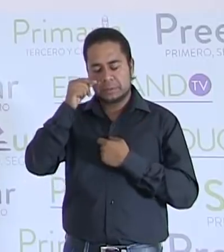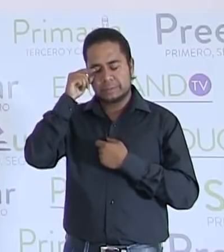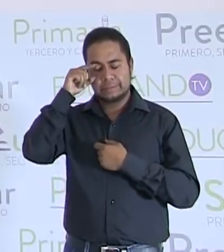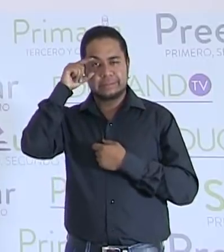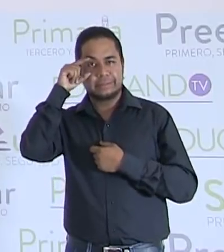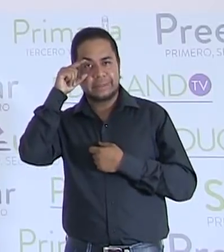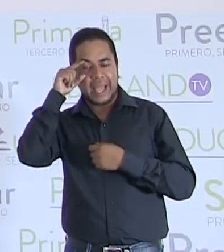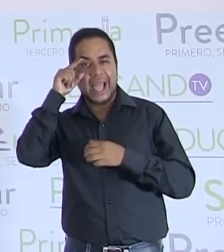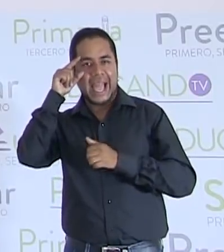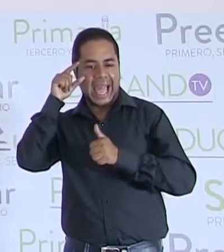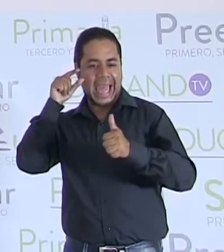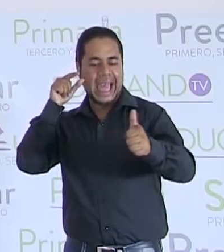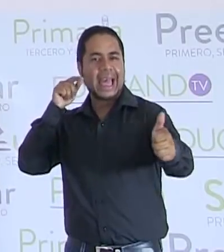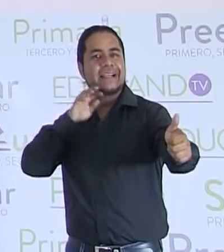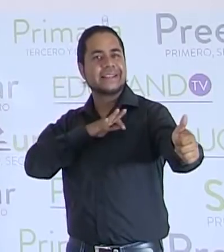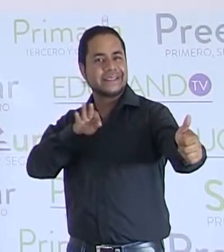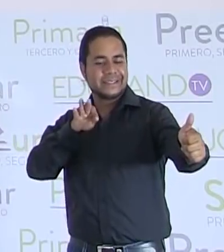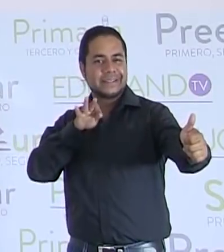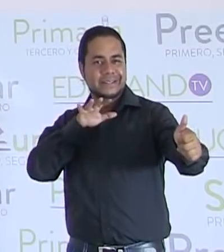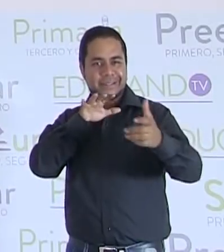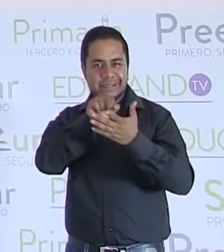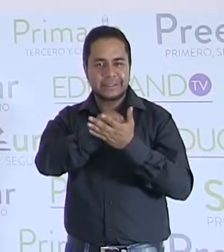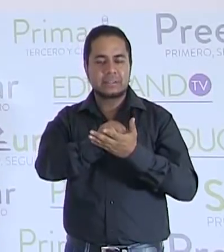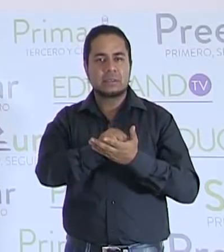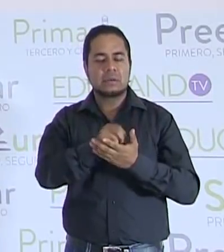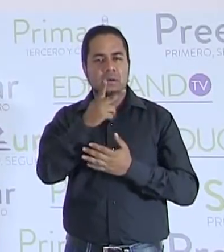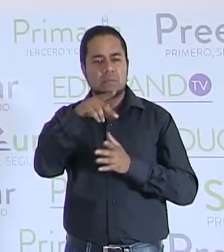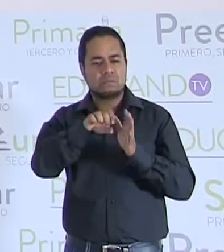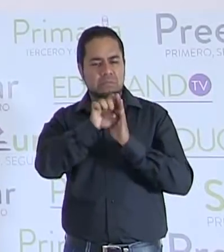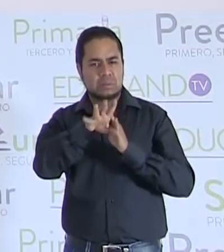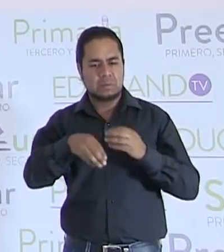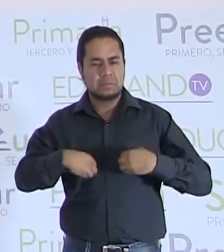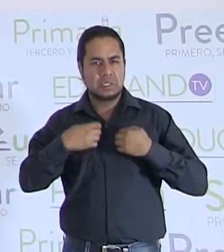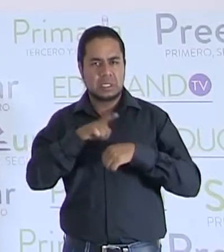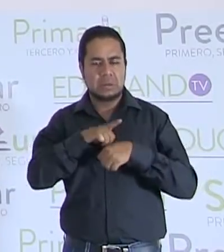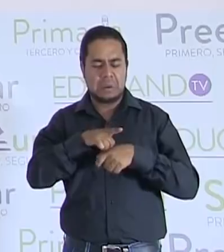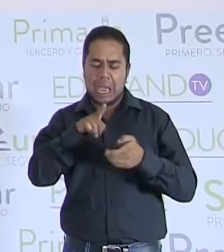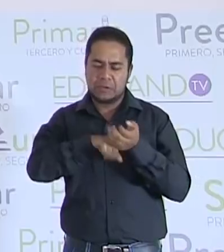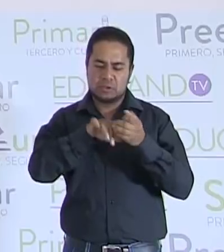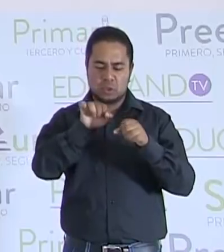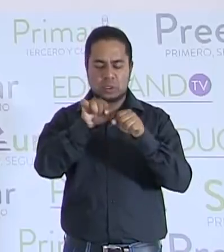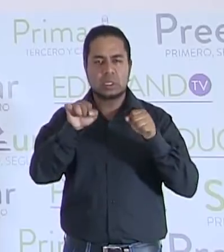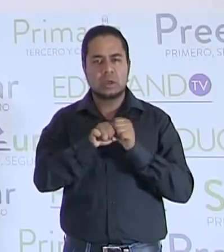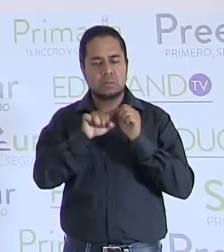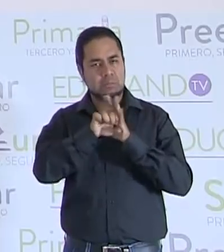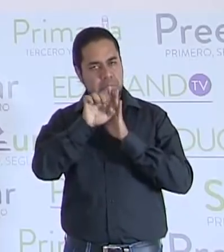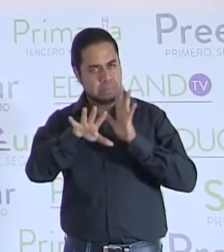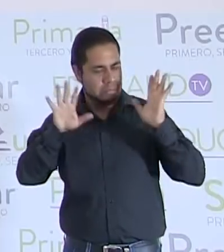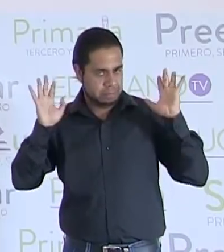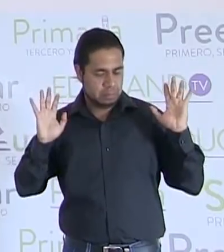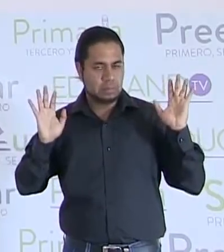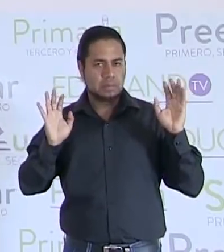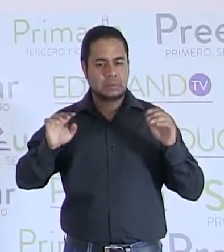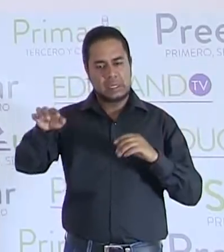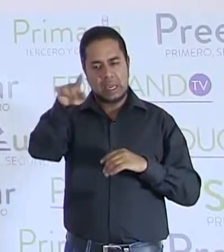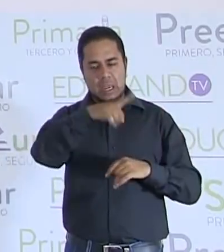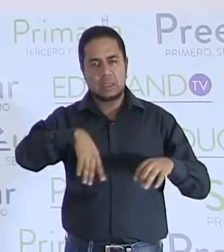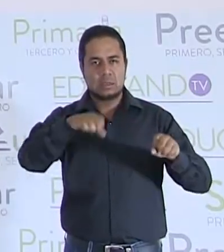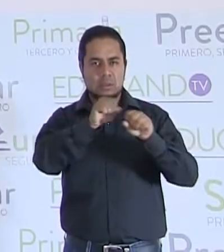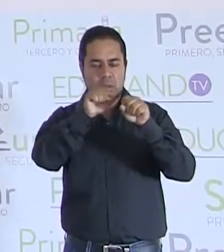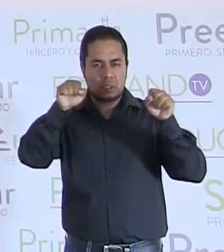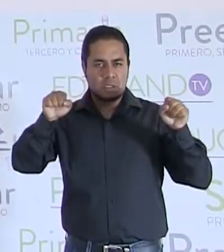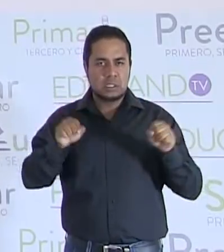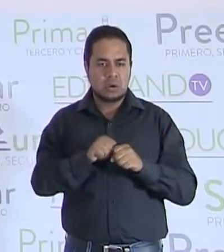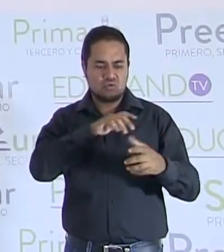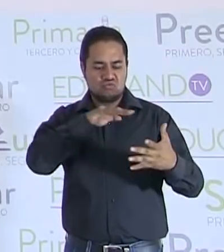ventaja. Pero en la vida real, ¿qué significa? Por ejemplo, en el salón. Que si, por ejemplo, en todo el salón